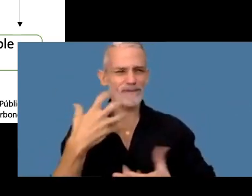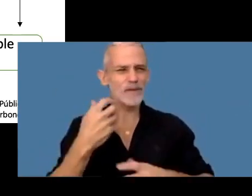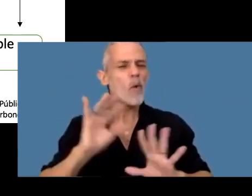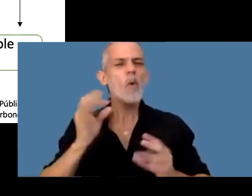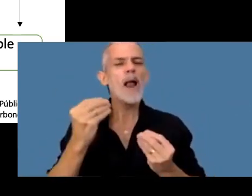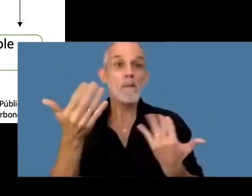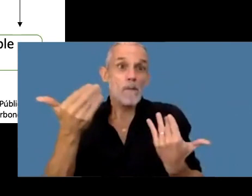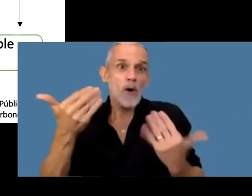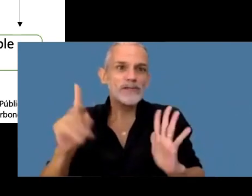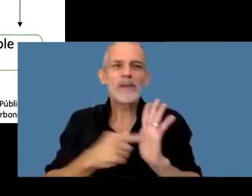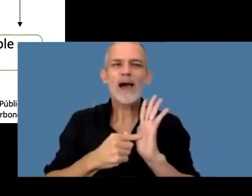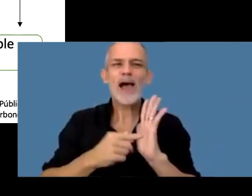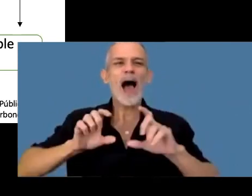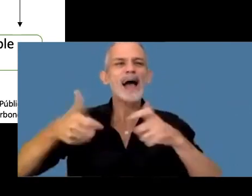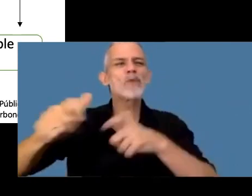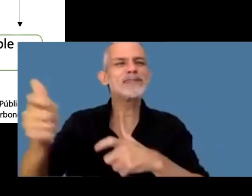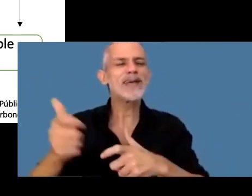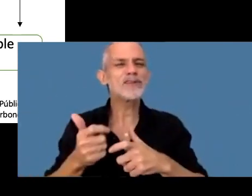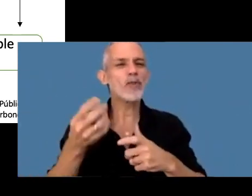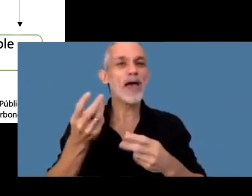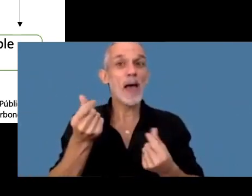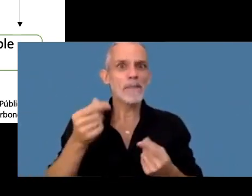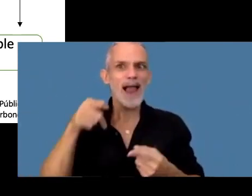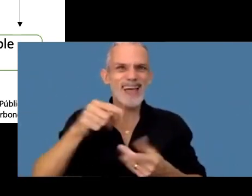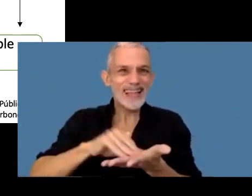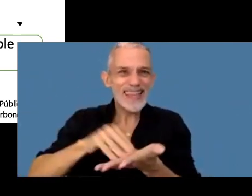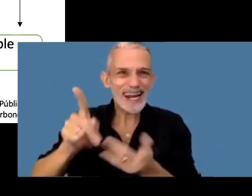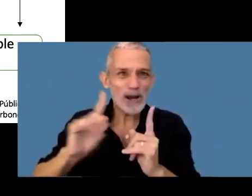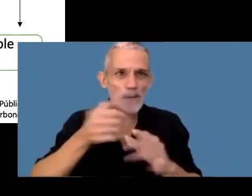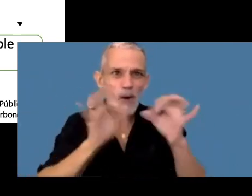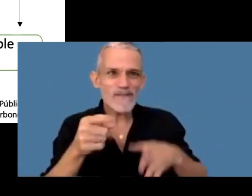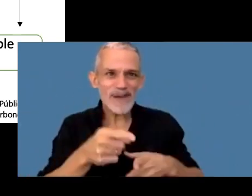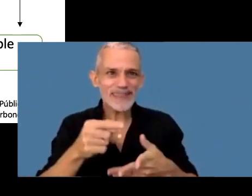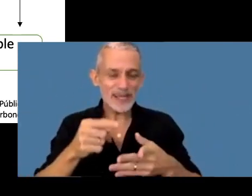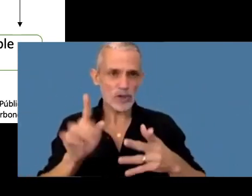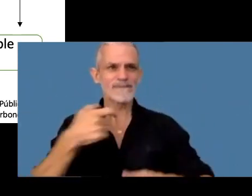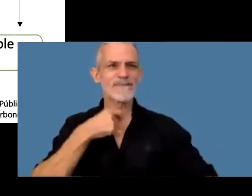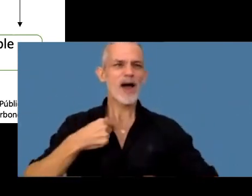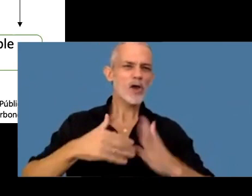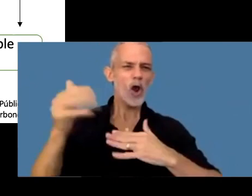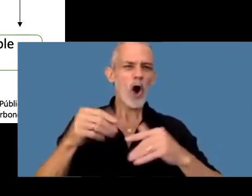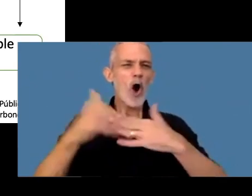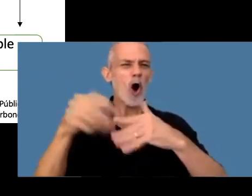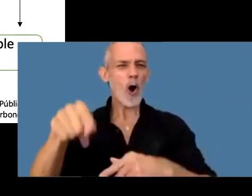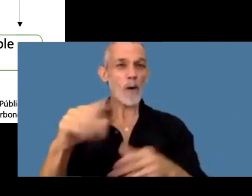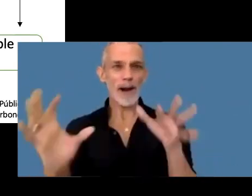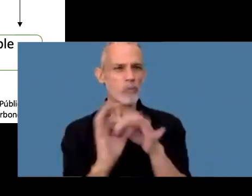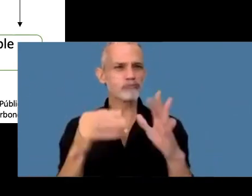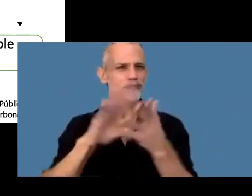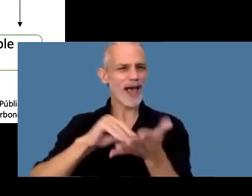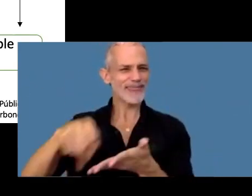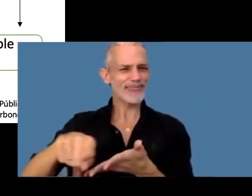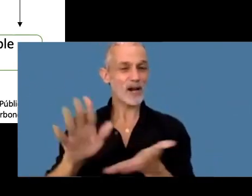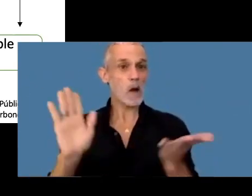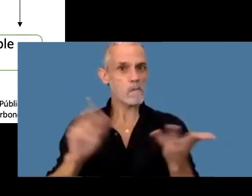de actualización del costo computable de ese terreno, de ese inmueble que quiero afectar a una obra, y que tal vez por haber sido adquirido